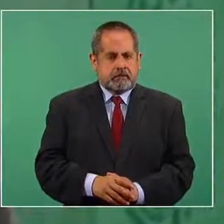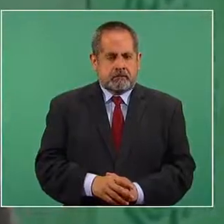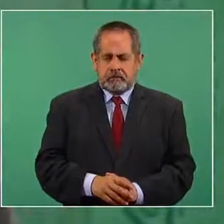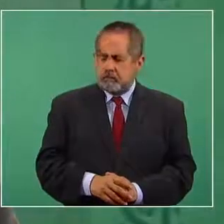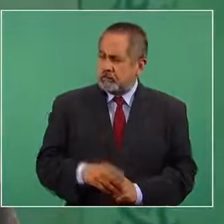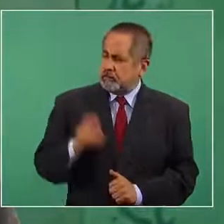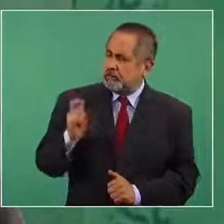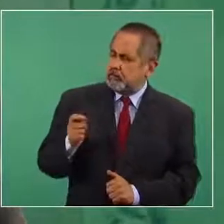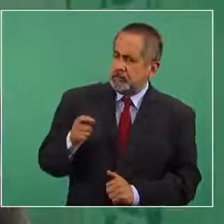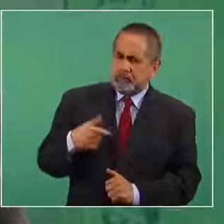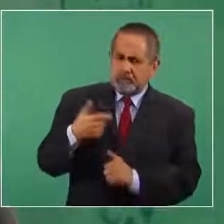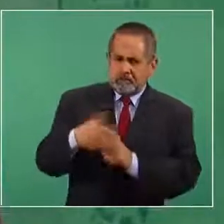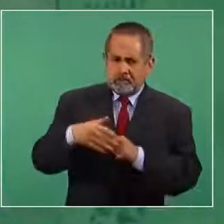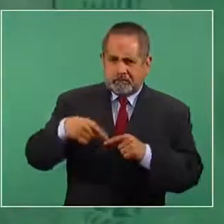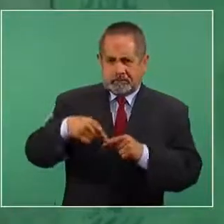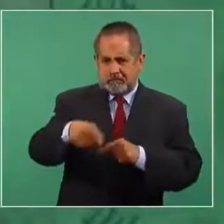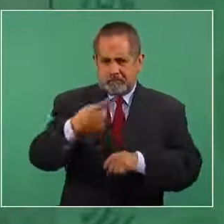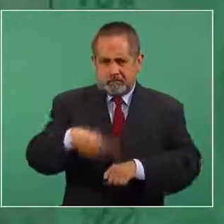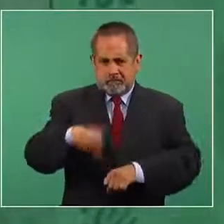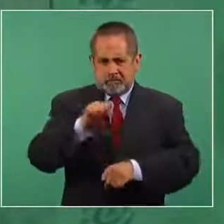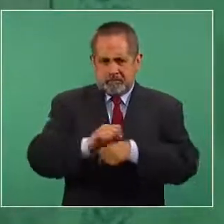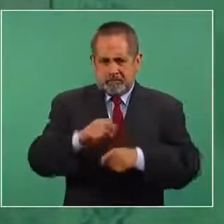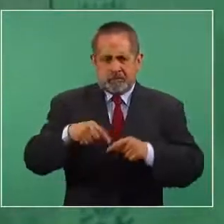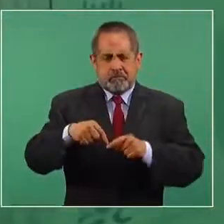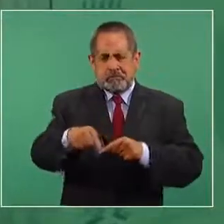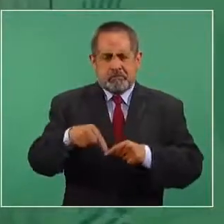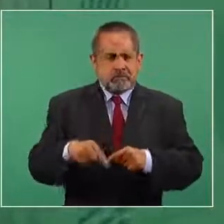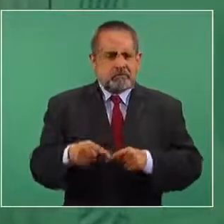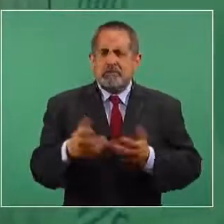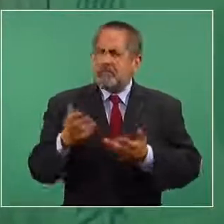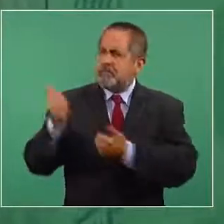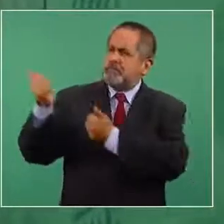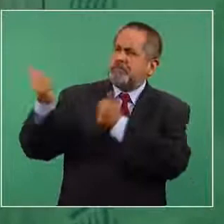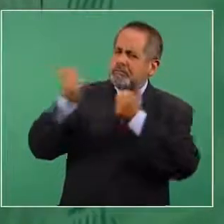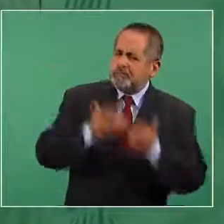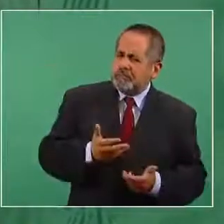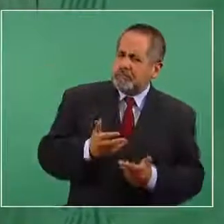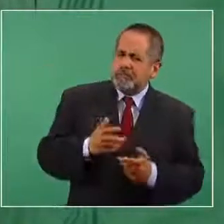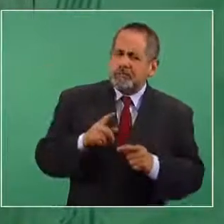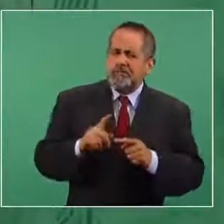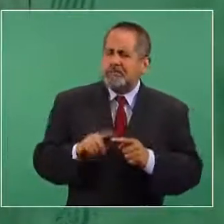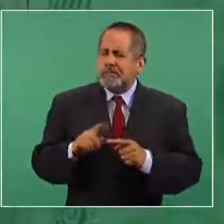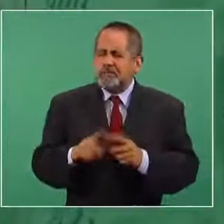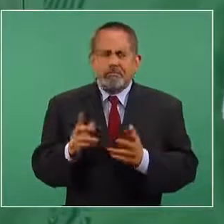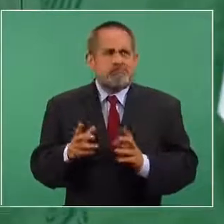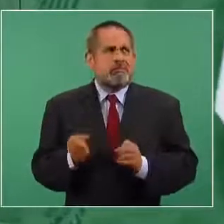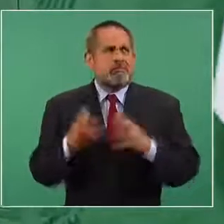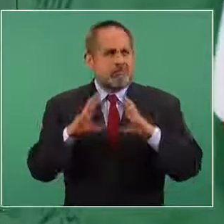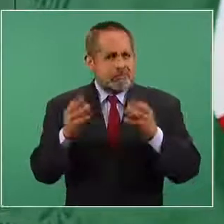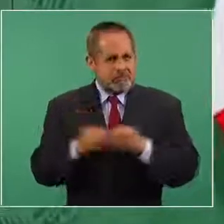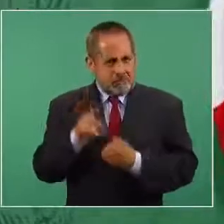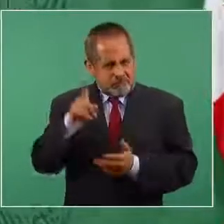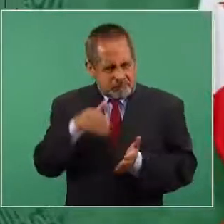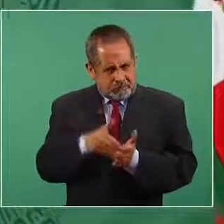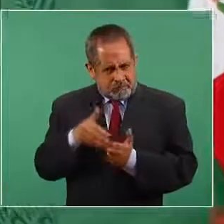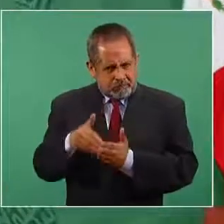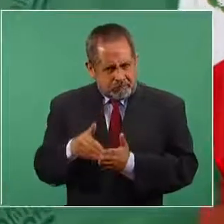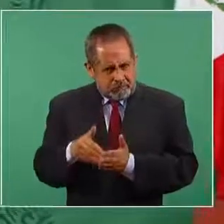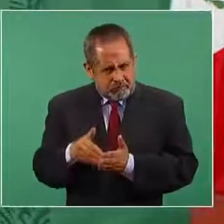Vamos a tener en esta semana envíos por 1 millón.